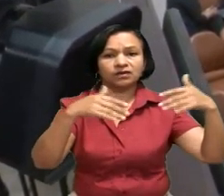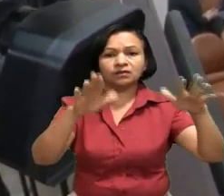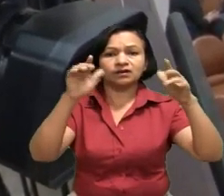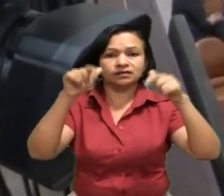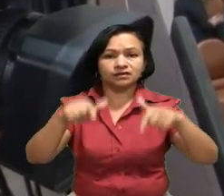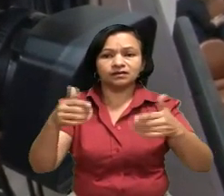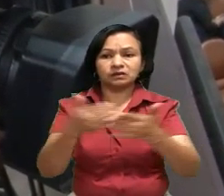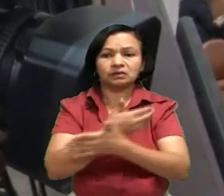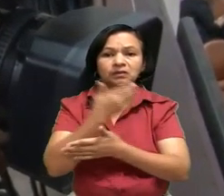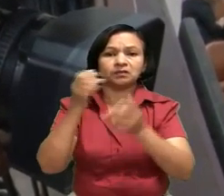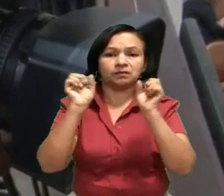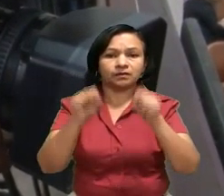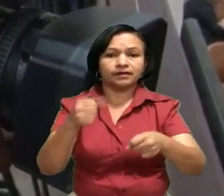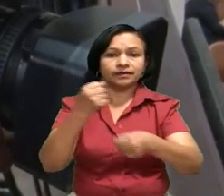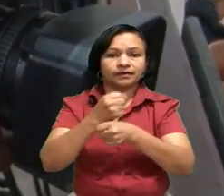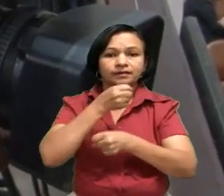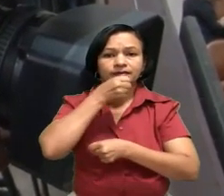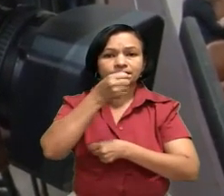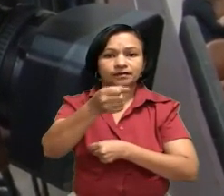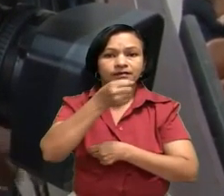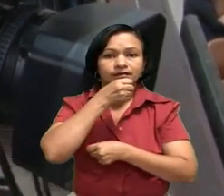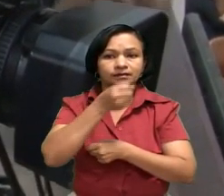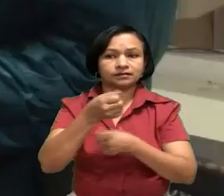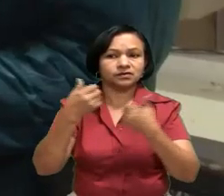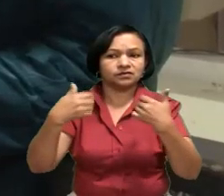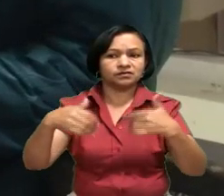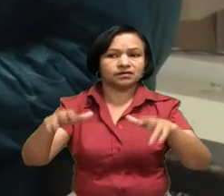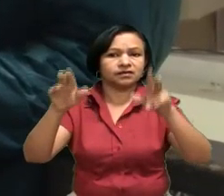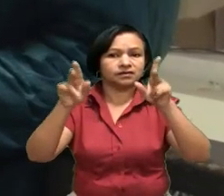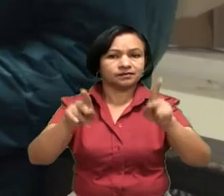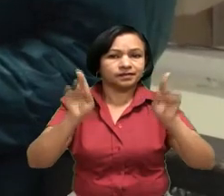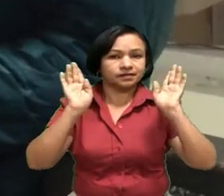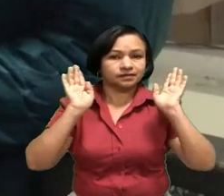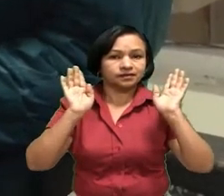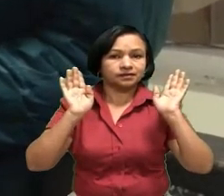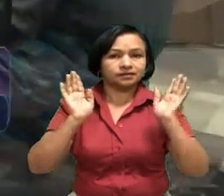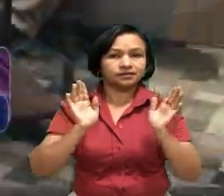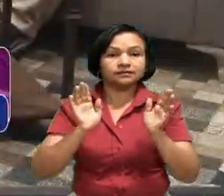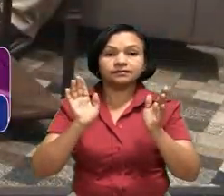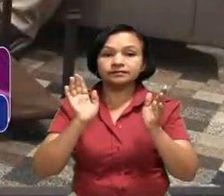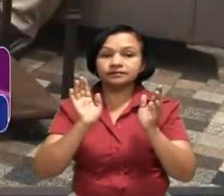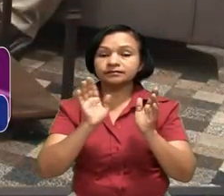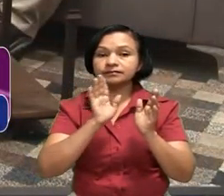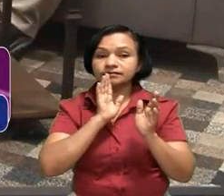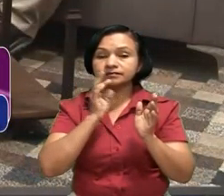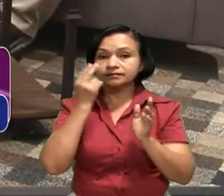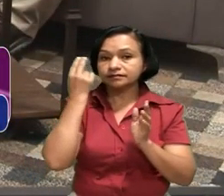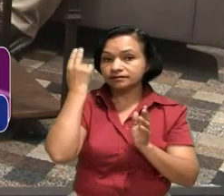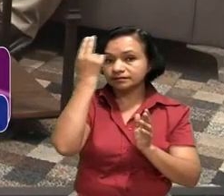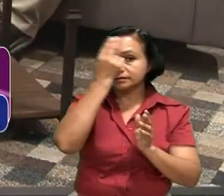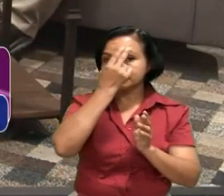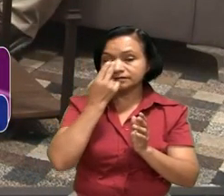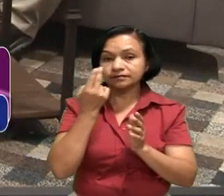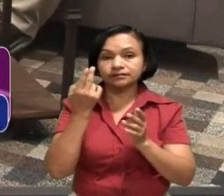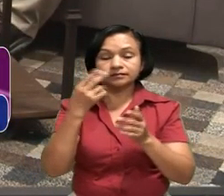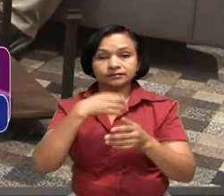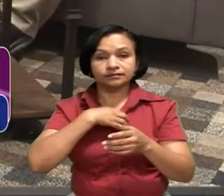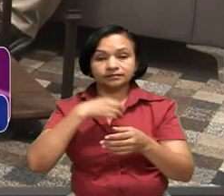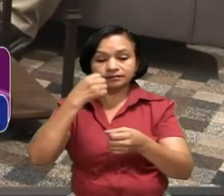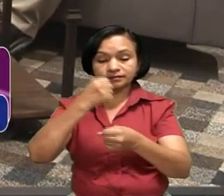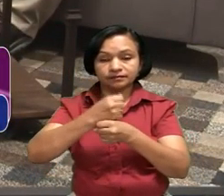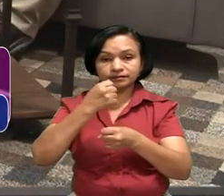periodismo y eso y es en ese sentido le quisiera preguntar a partir de un aspecto muy importante dentro del ejercicio periodístico